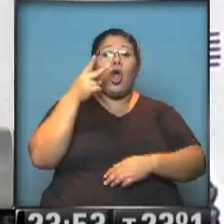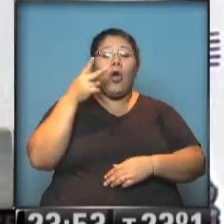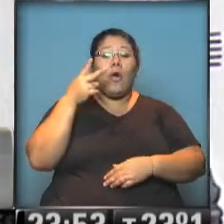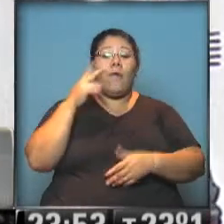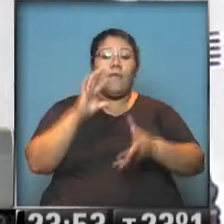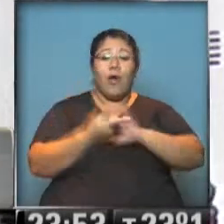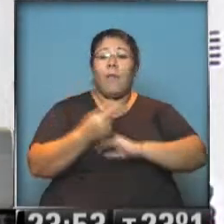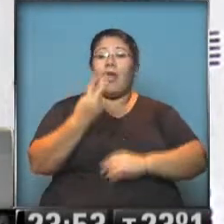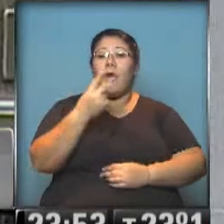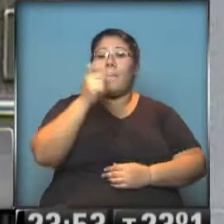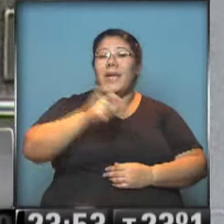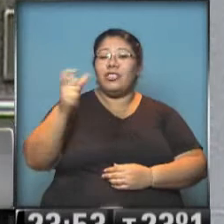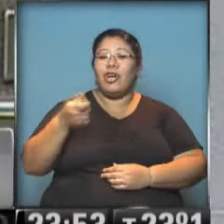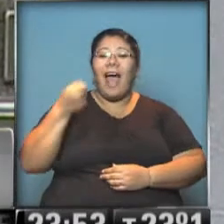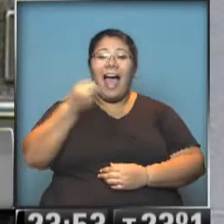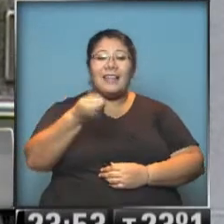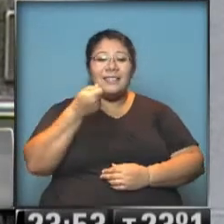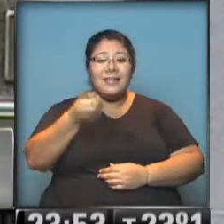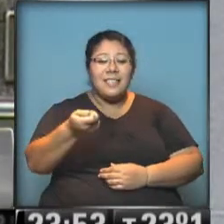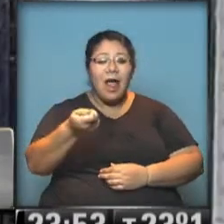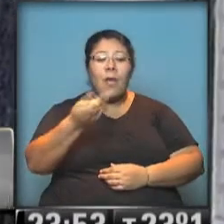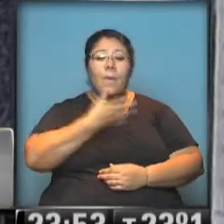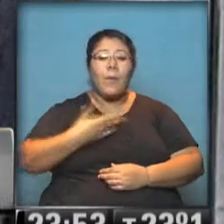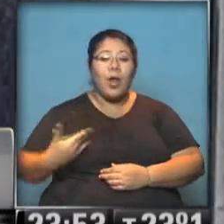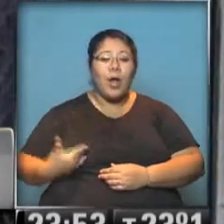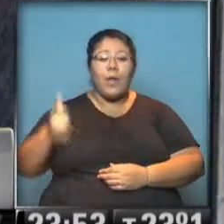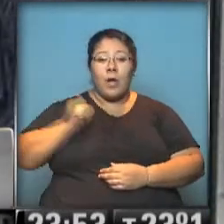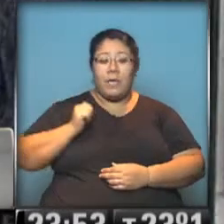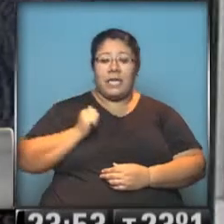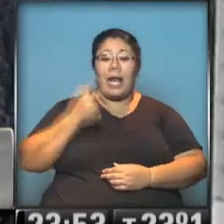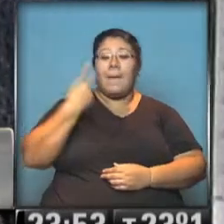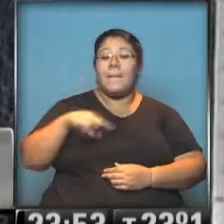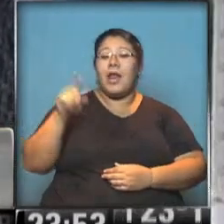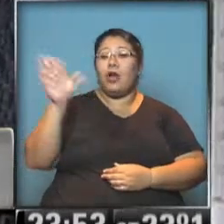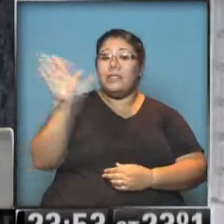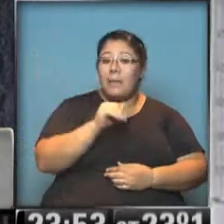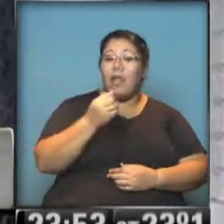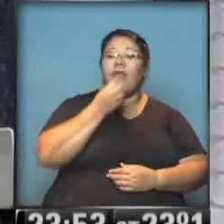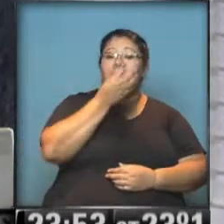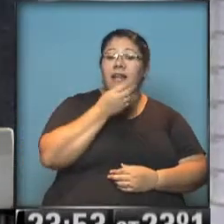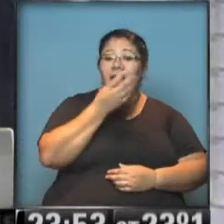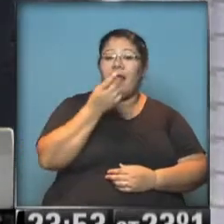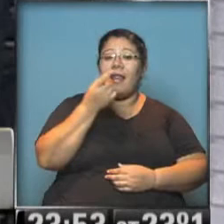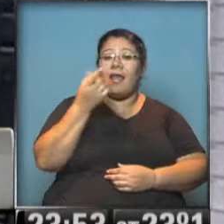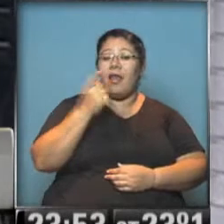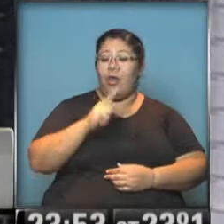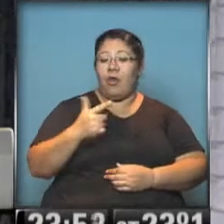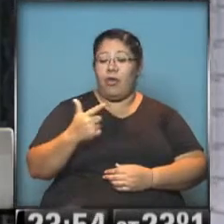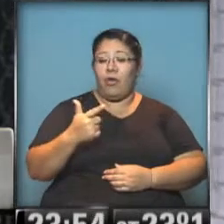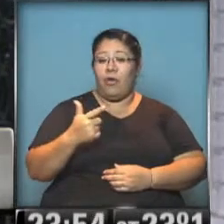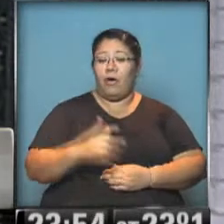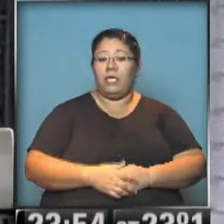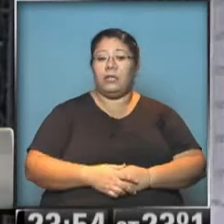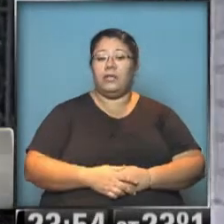dirigentes políticos asesinados por el terrorismo de Estado, pero aún no fue citado a declarar en ninguna investigación judicial. Las autoridades